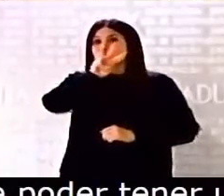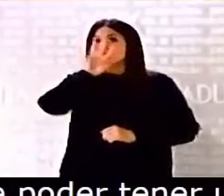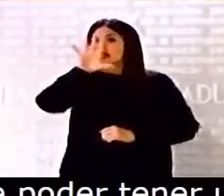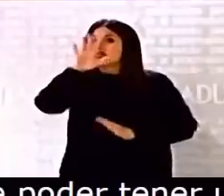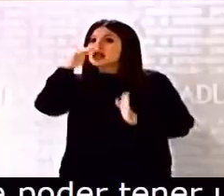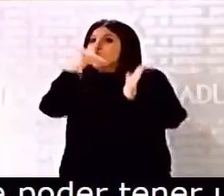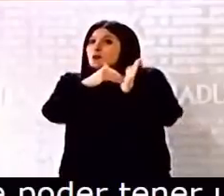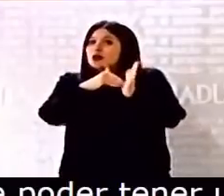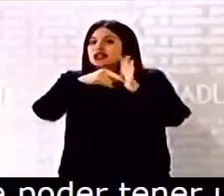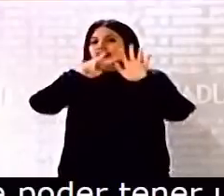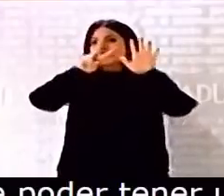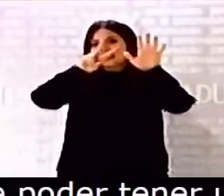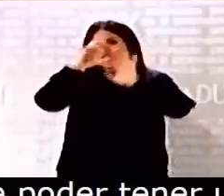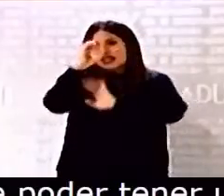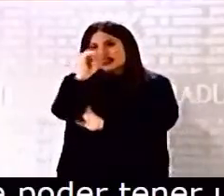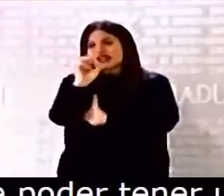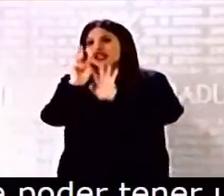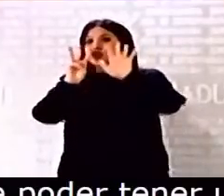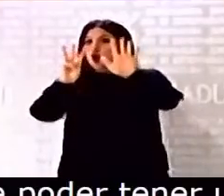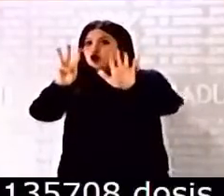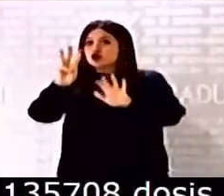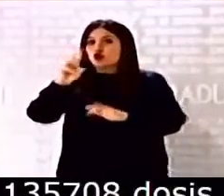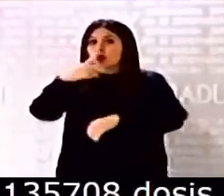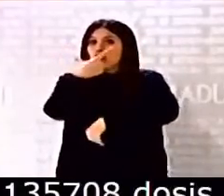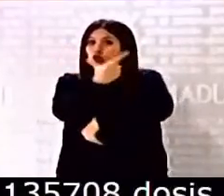135.708 dosis administradas a día de hoy.